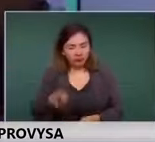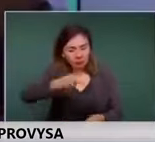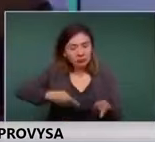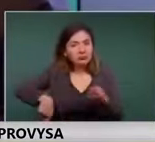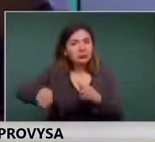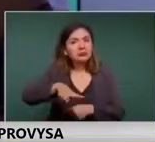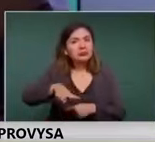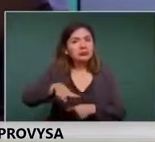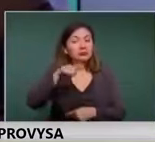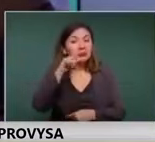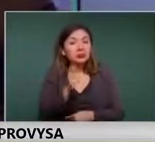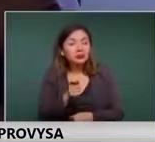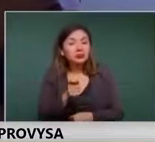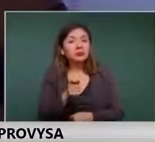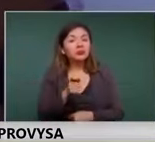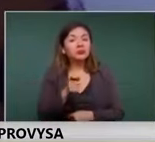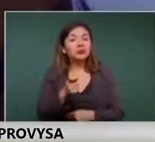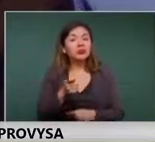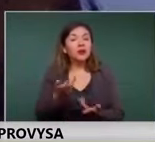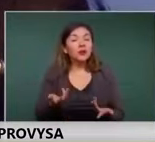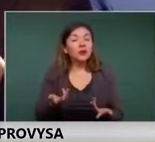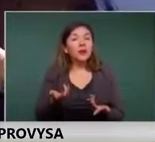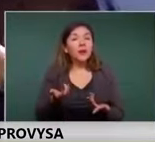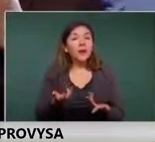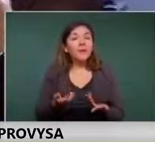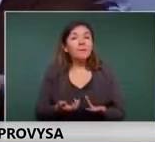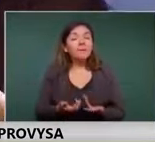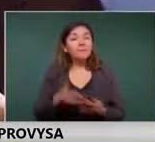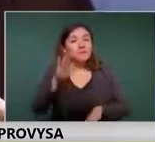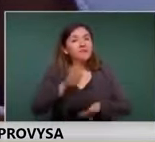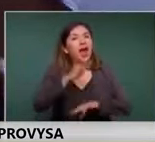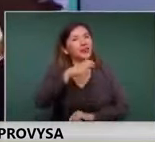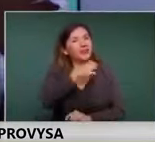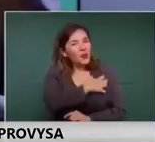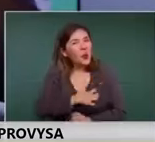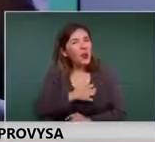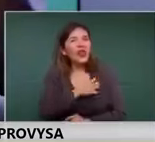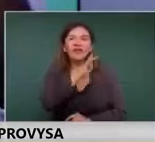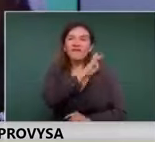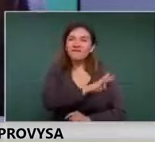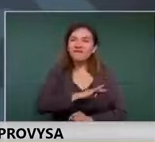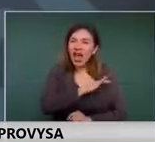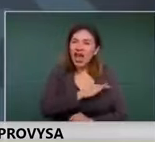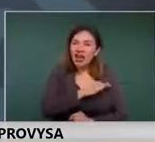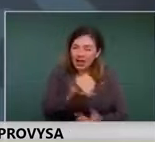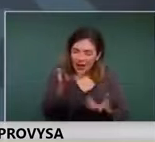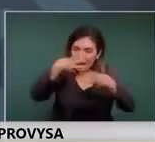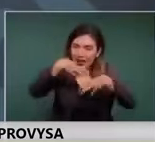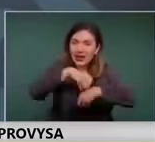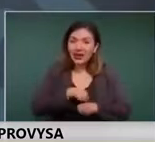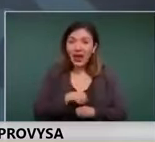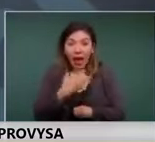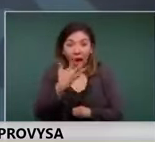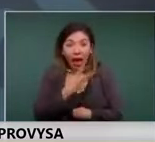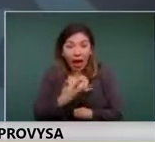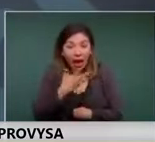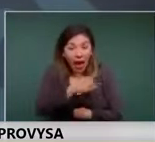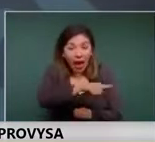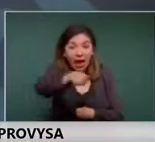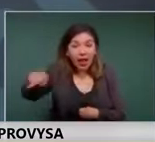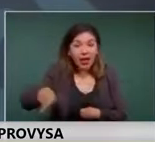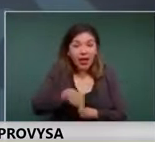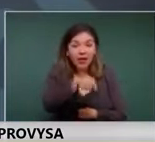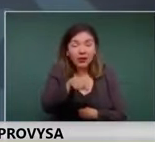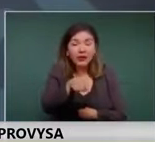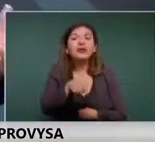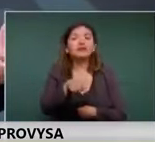¿Y por qué escogiste esta parte? Me volviste a llegar a los sentimientos, ¿no? Pero bueno, es como habla en las mañaneras. Y